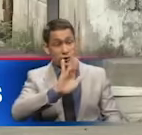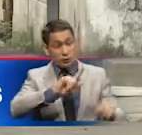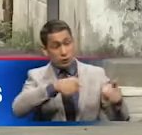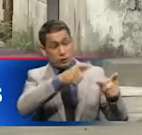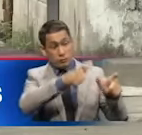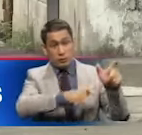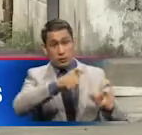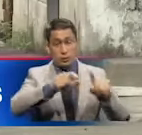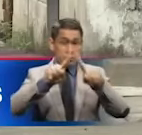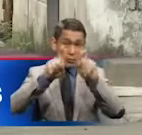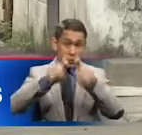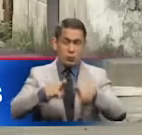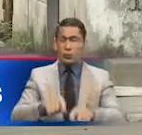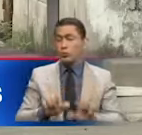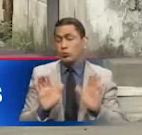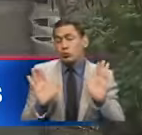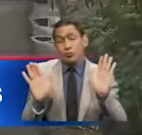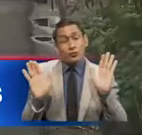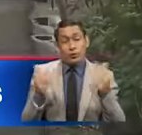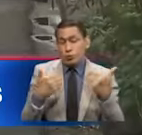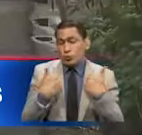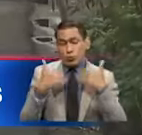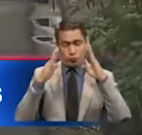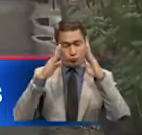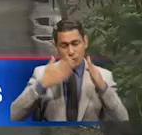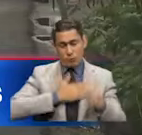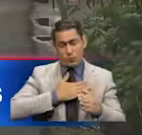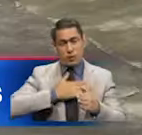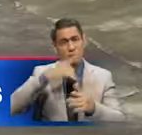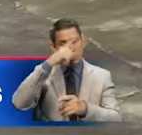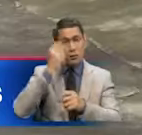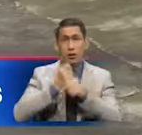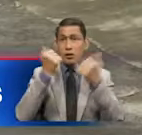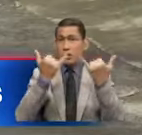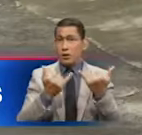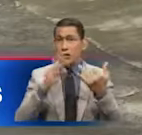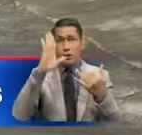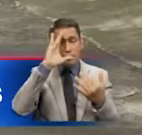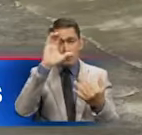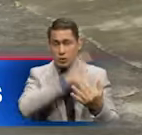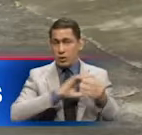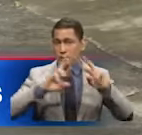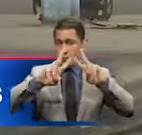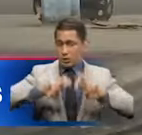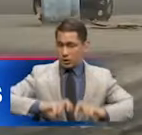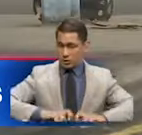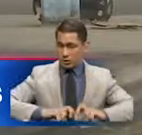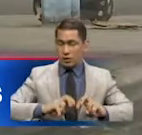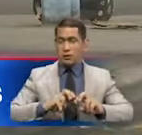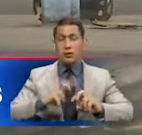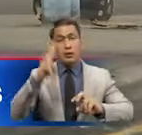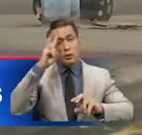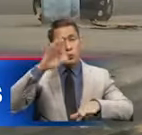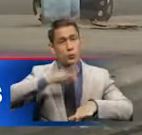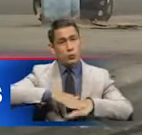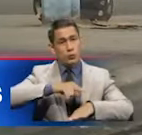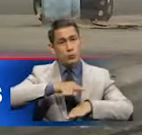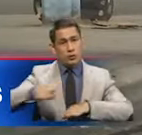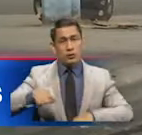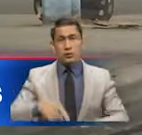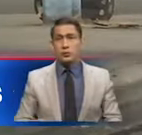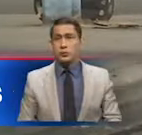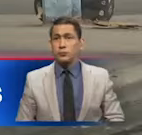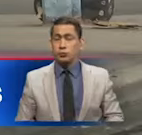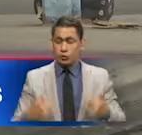No. Yo me dedico a mi trabajo. La policía busca intensamente a los implicados en este hecho violento. Incluso yo estaba